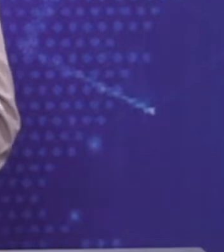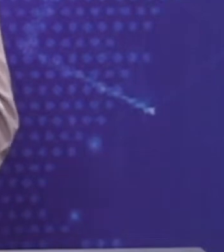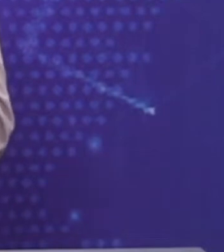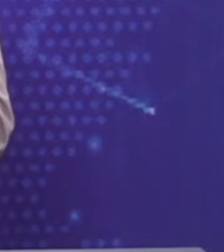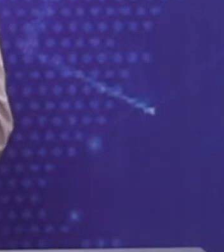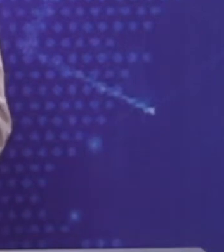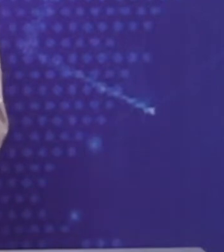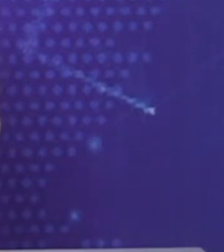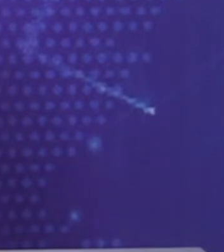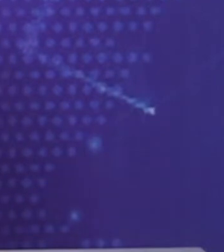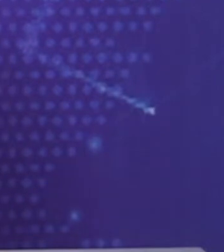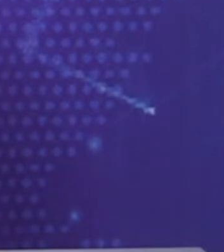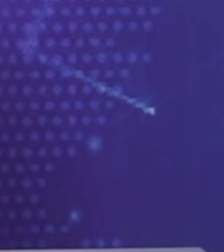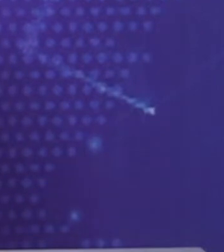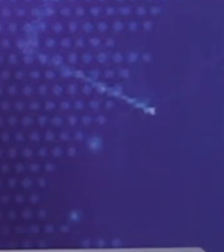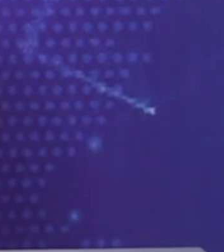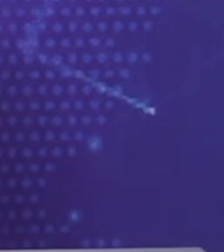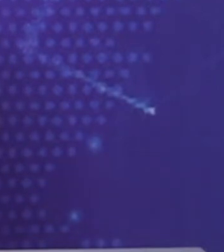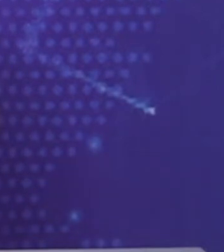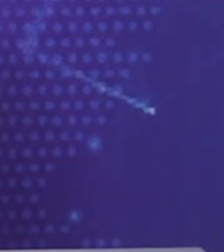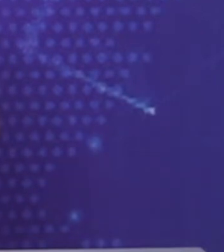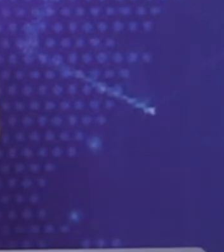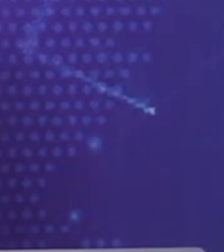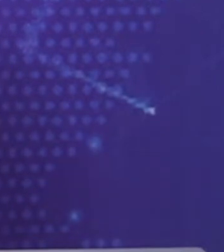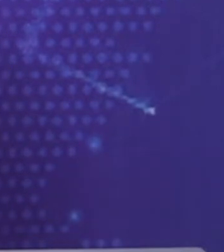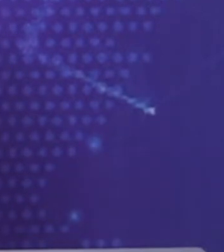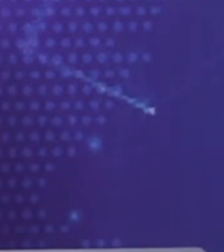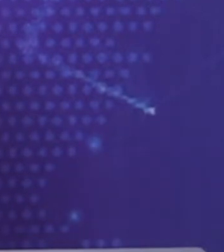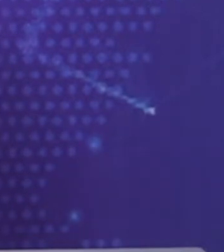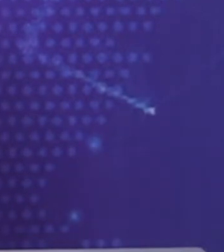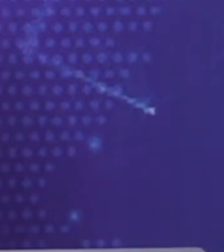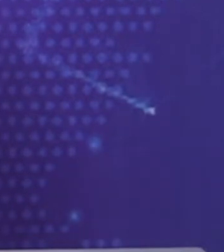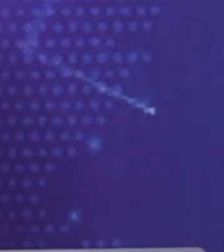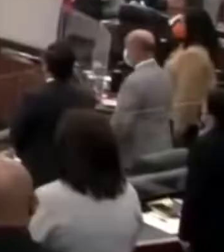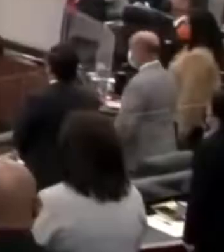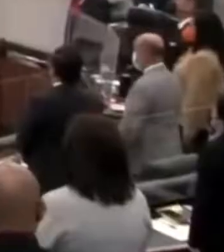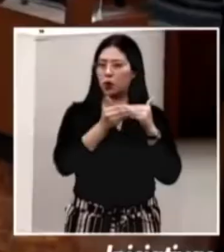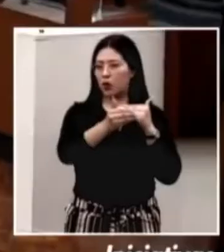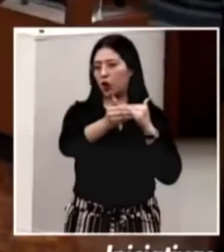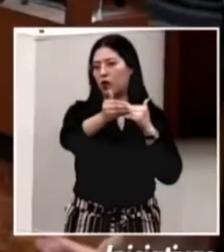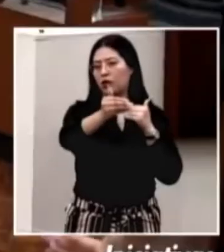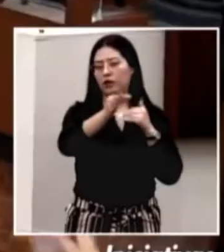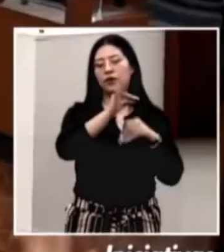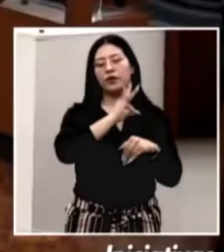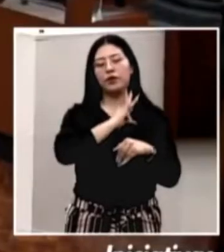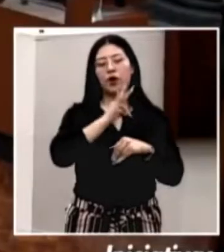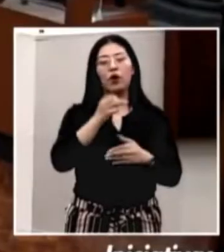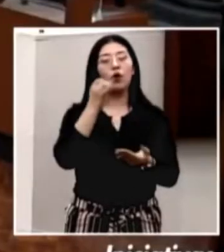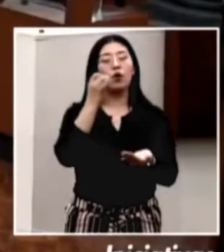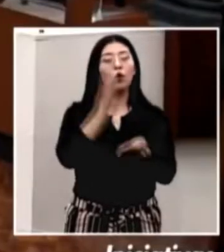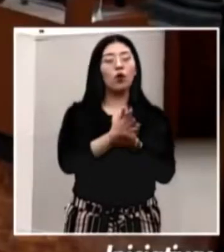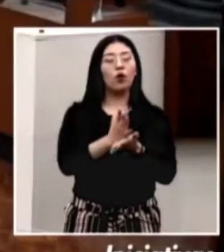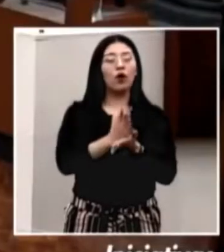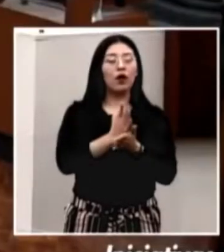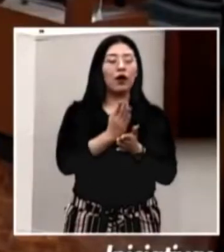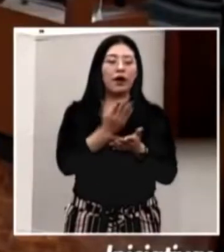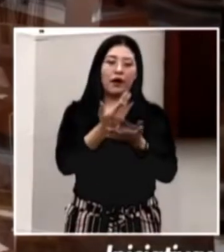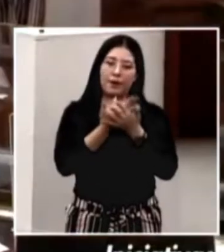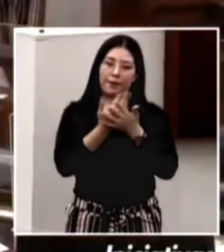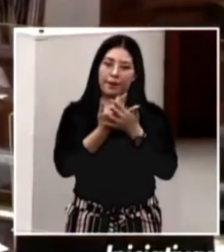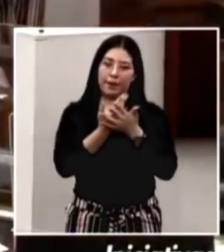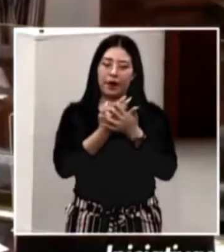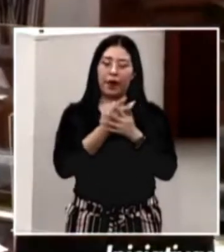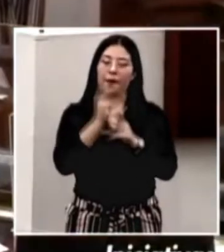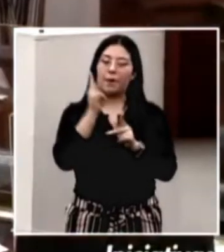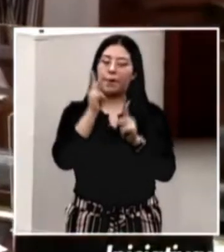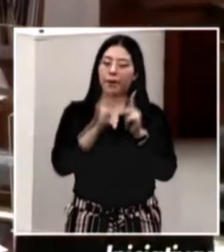gratis. Si contamos con el medicamento allí en ese momento, se los damos. Claro. Si no contamos con el medicamento que requieren, les hacemos una